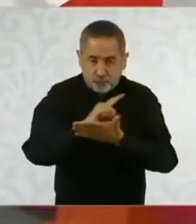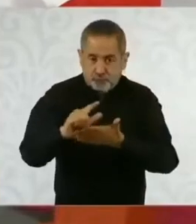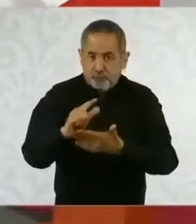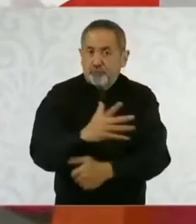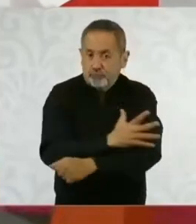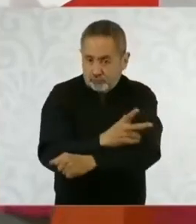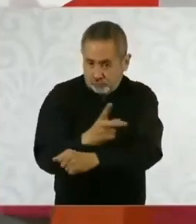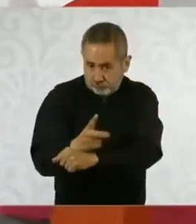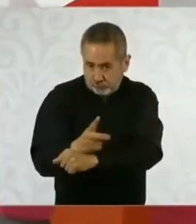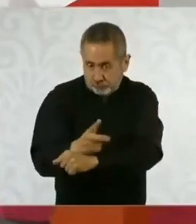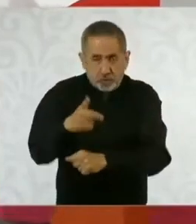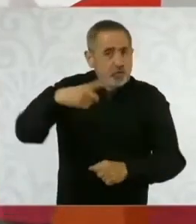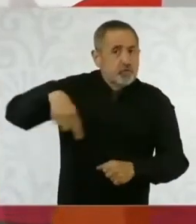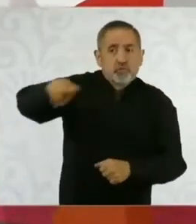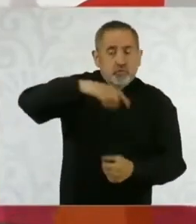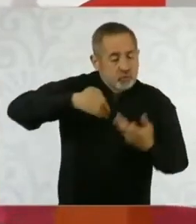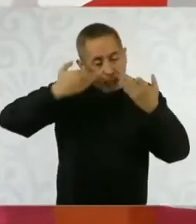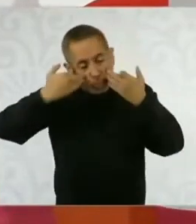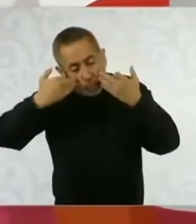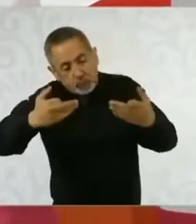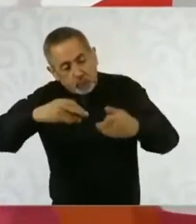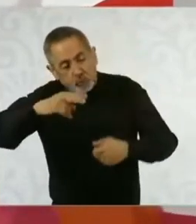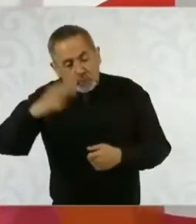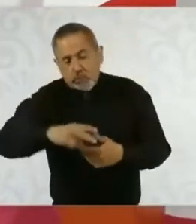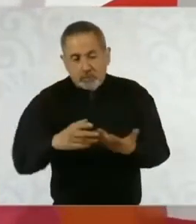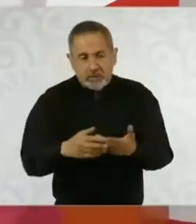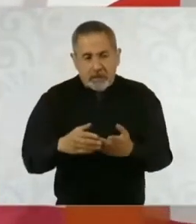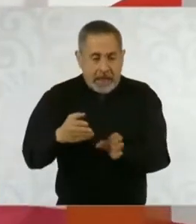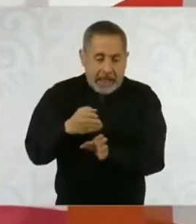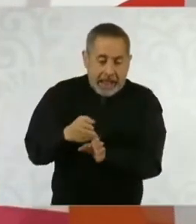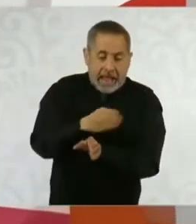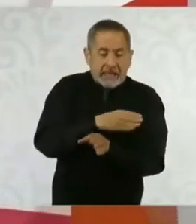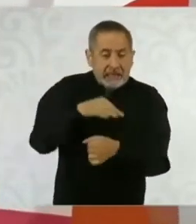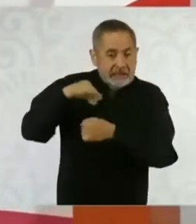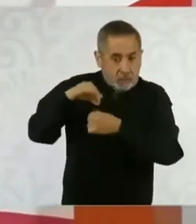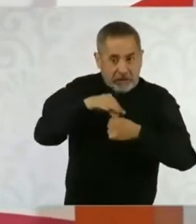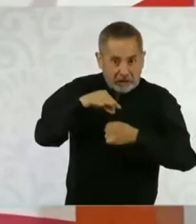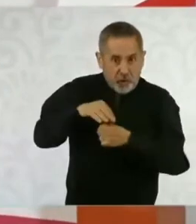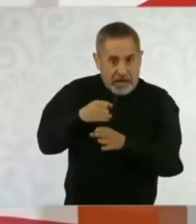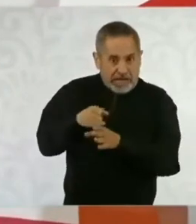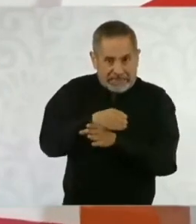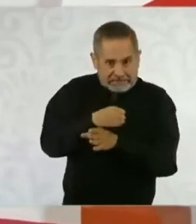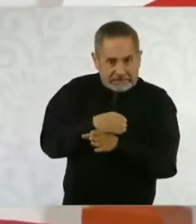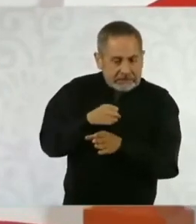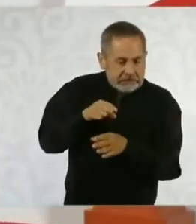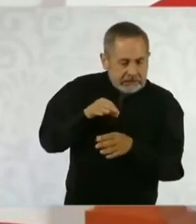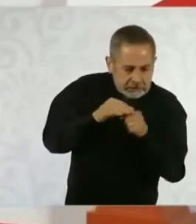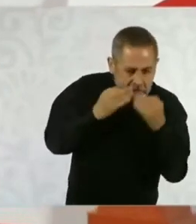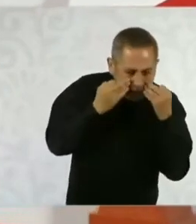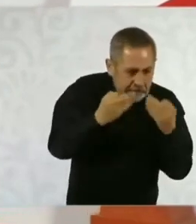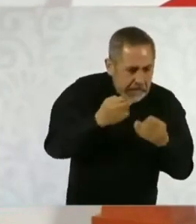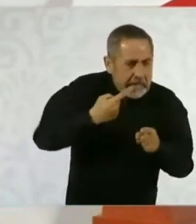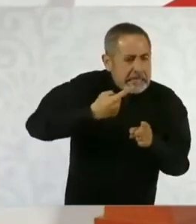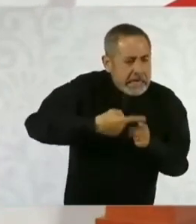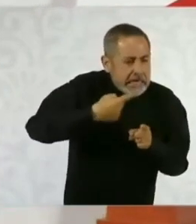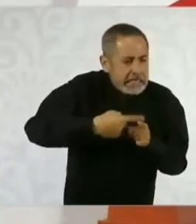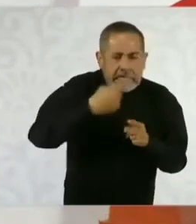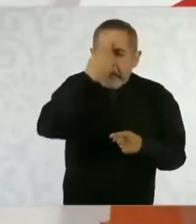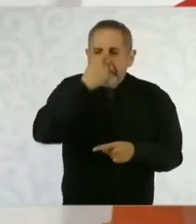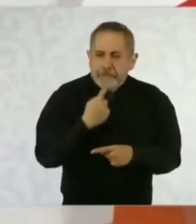Transparente en el, digamos, previo a la elección, que quede muy claro por quién se